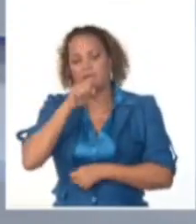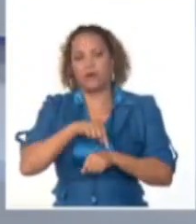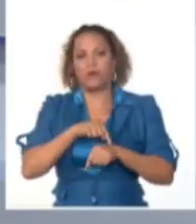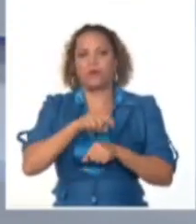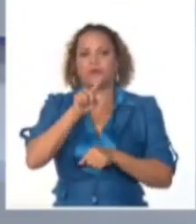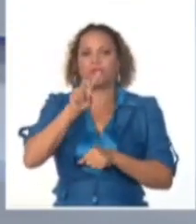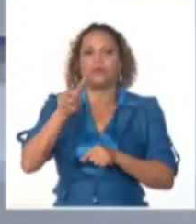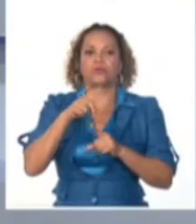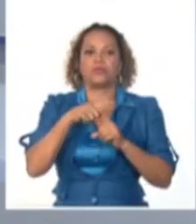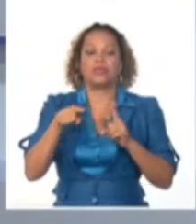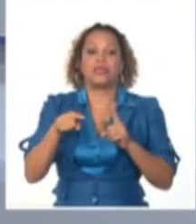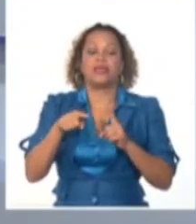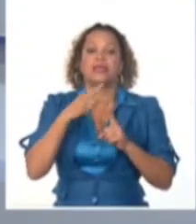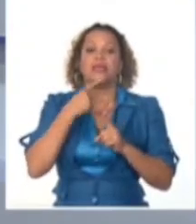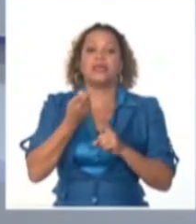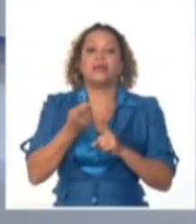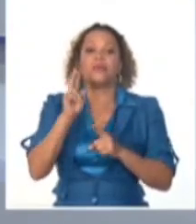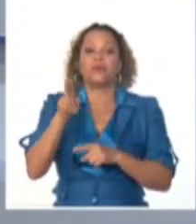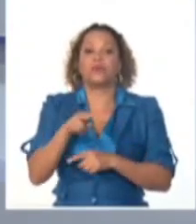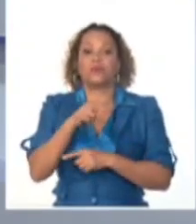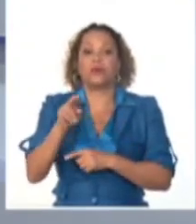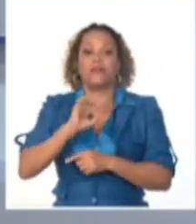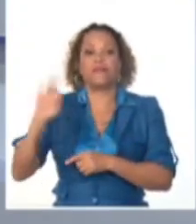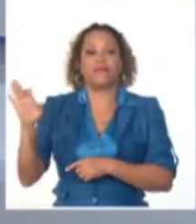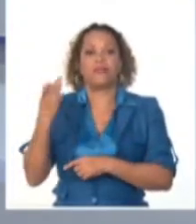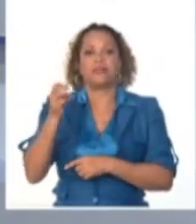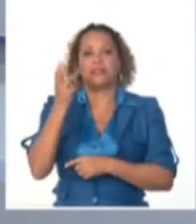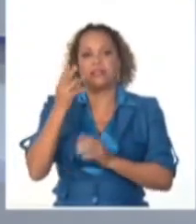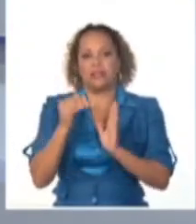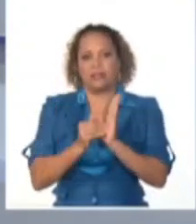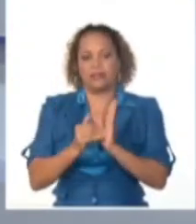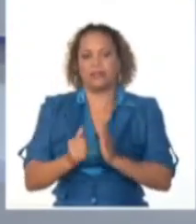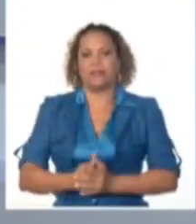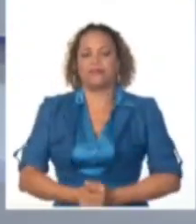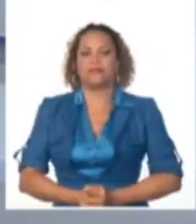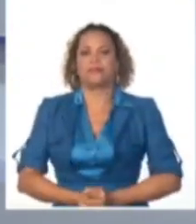Portugal-Francia a las 3 de la tarde. Concluimos así los deportes. Muy buenas noches.